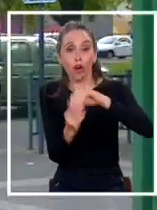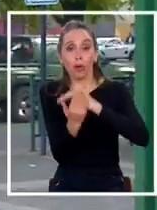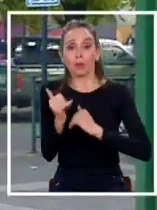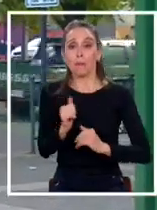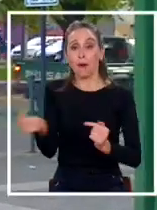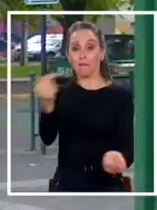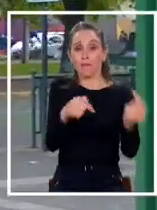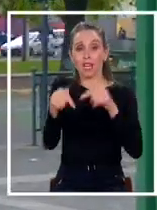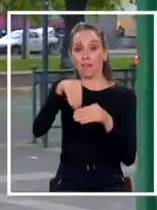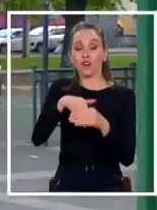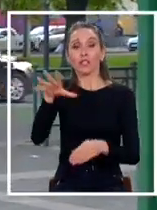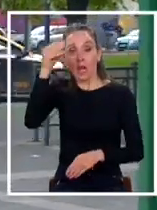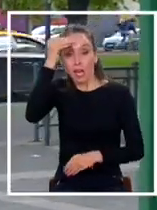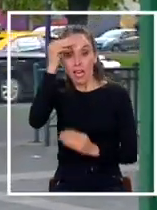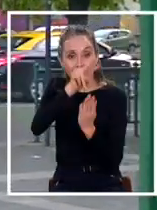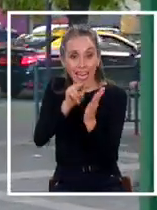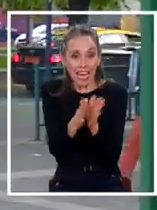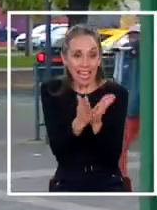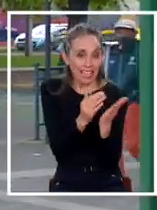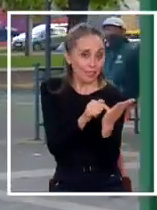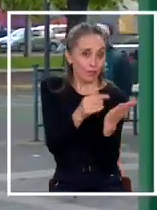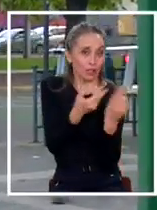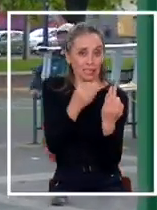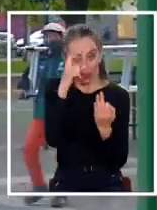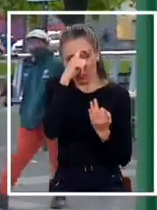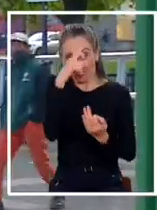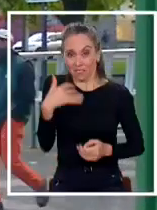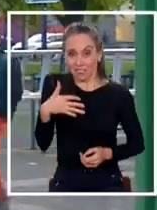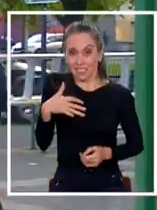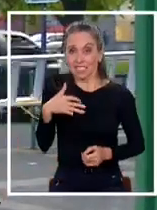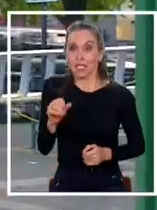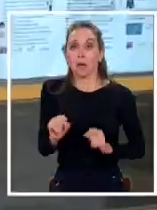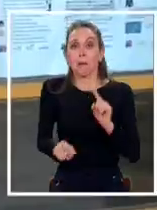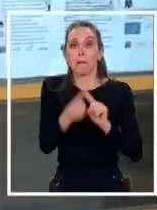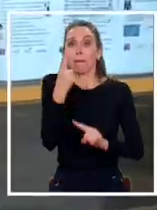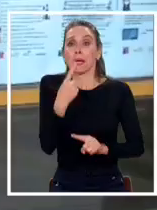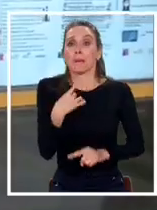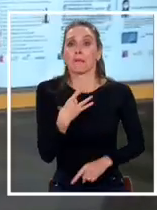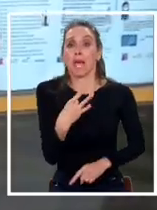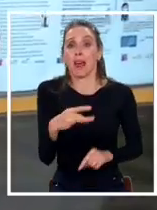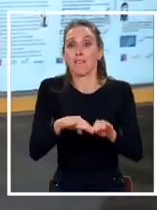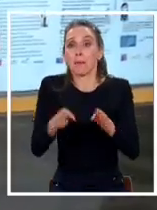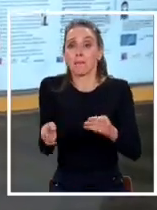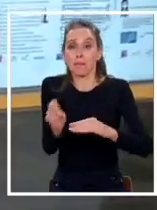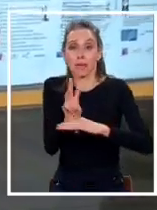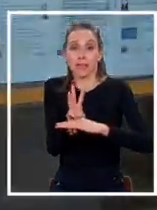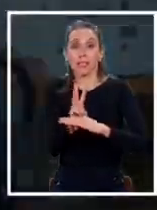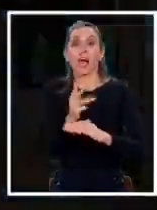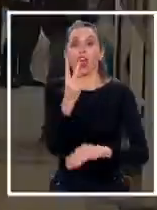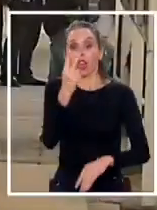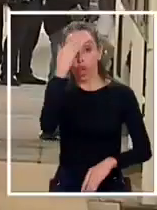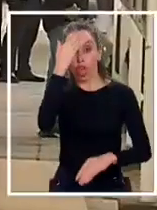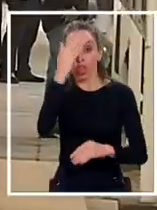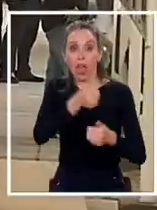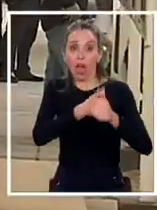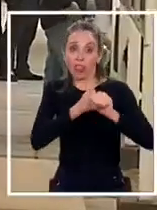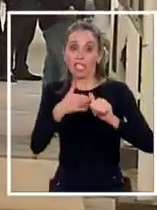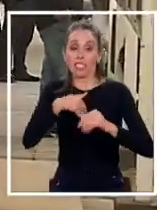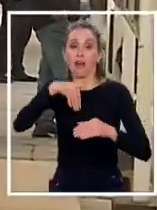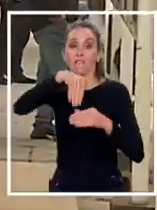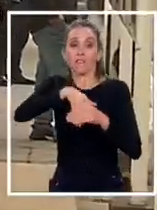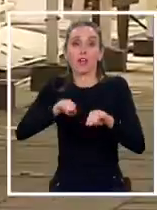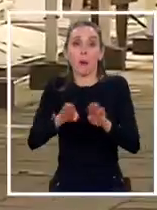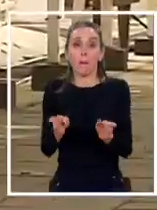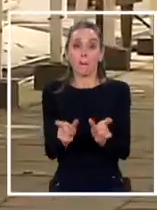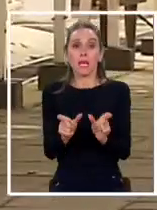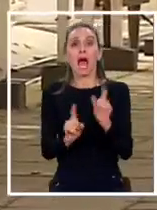A mentalizarme, ¿no? Dijeron que había que estudiar los libritos porque igual es un poco complicado para la primera vez. Que es un gran desafío, porque son dos días. Algunos primerizos,